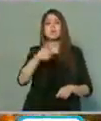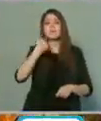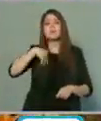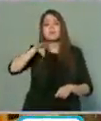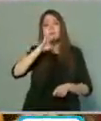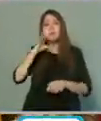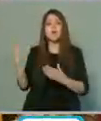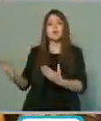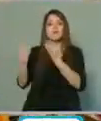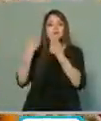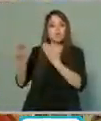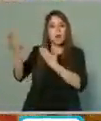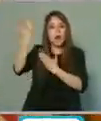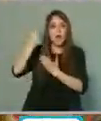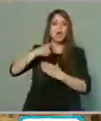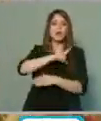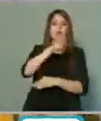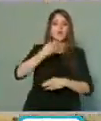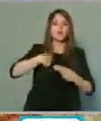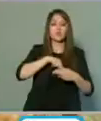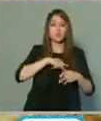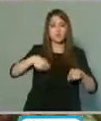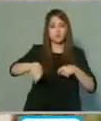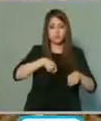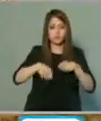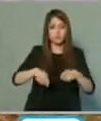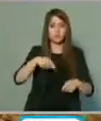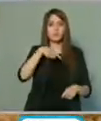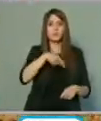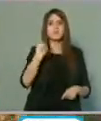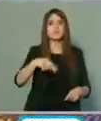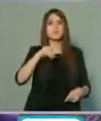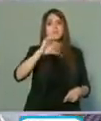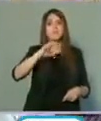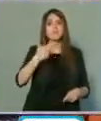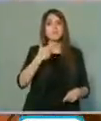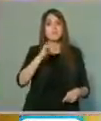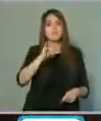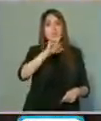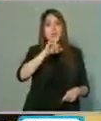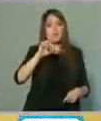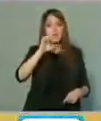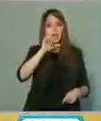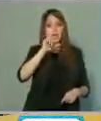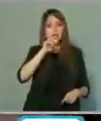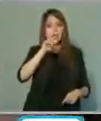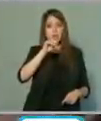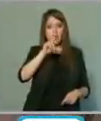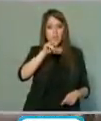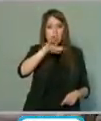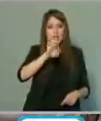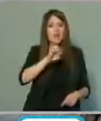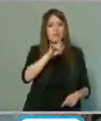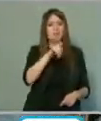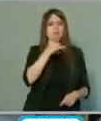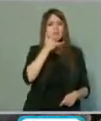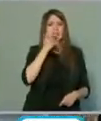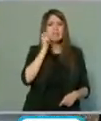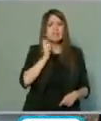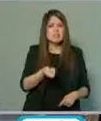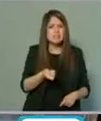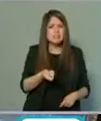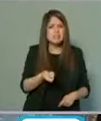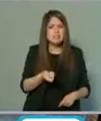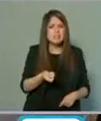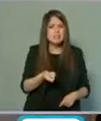ido enseñando. ¿Y qué? Si no es indiscreción, ¿qué? Este es chile atole. Chihuahua. Este es chile ¿Eso qué es?